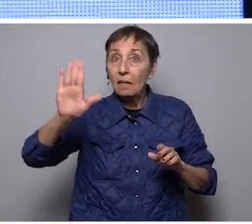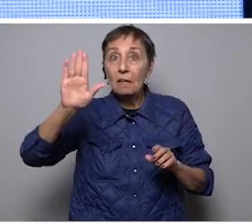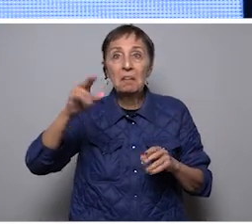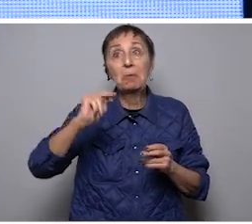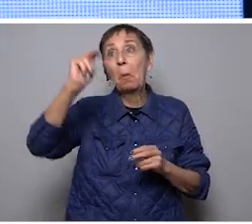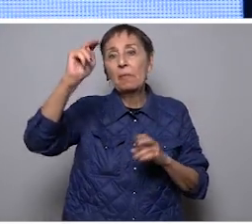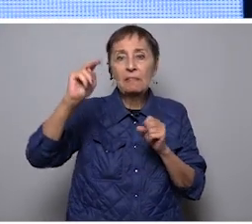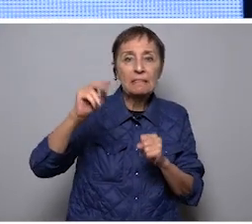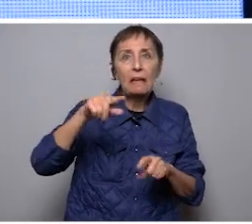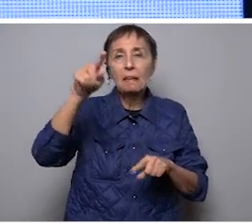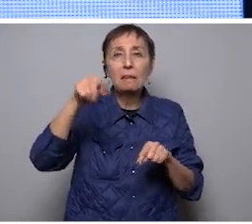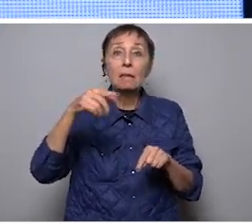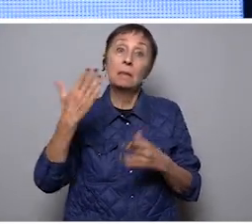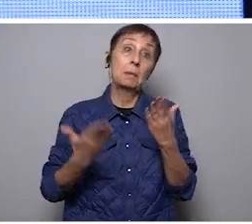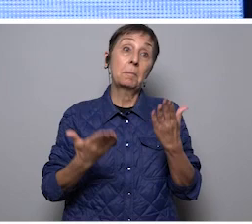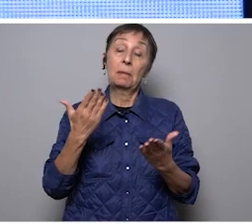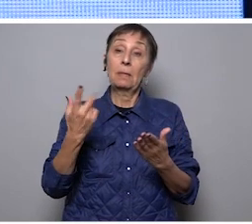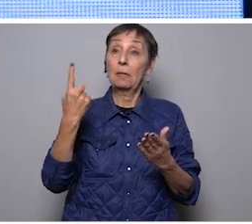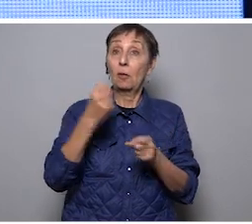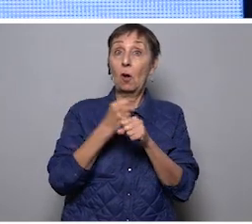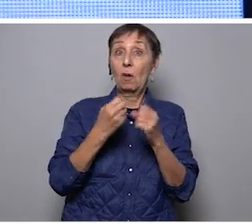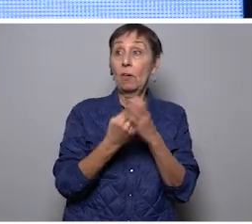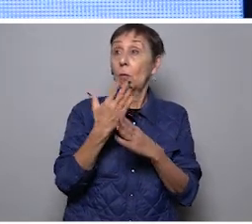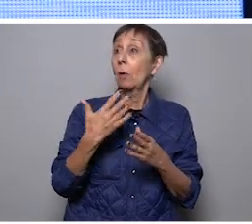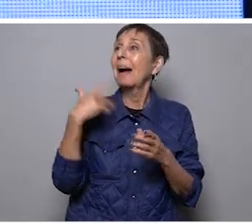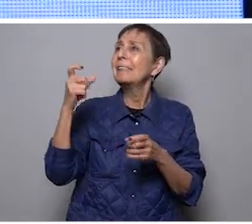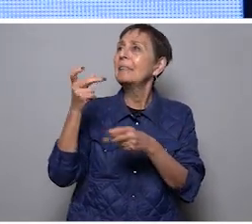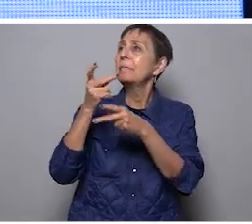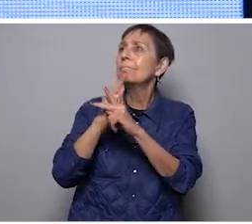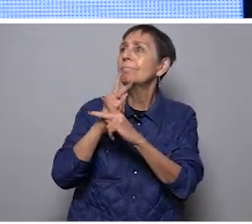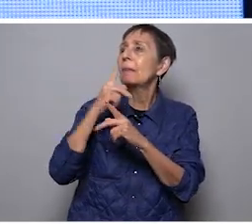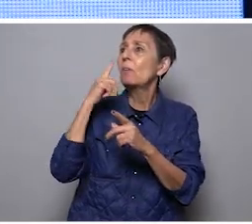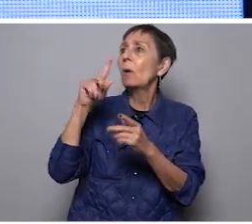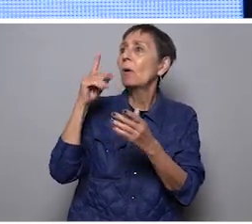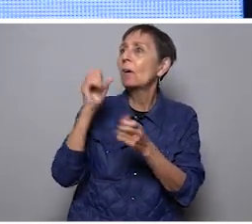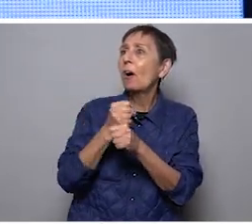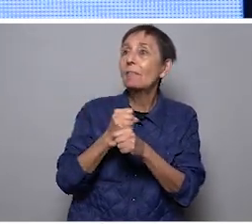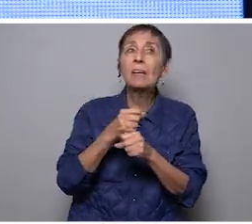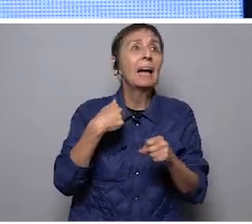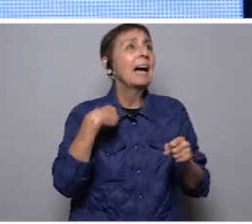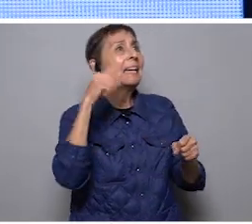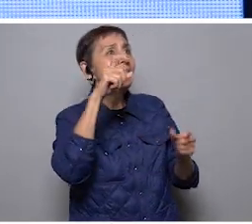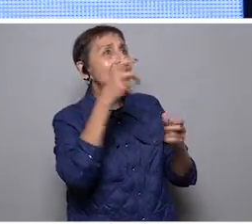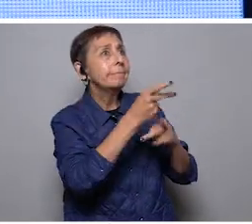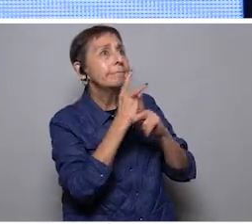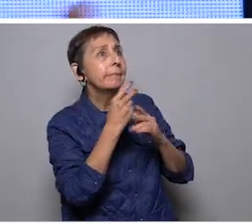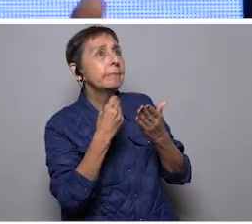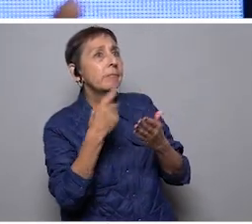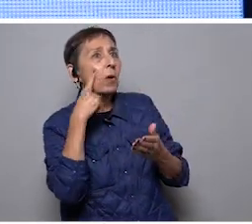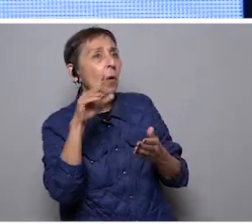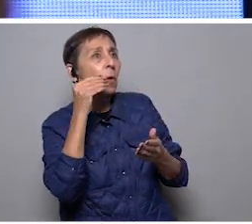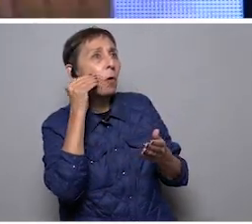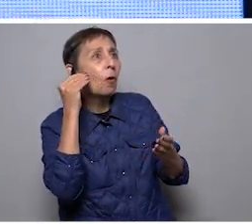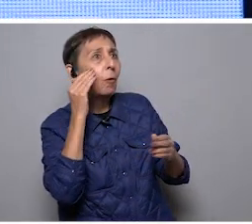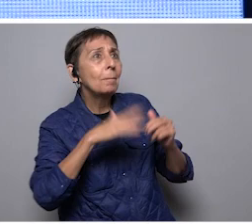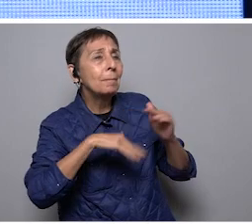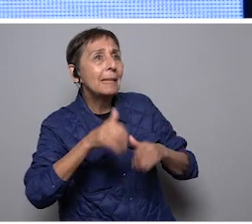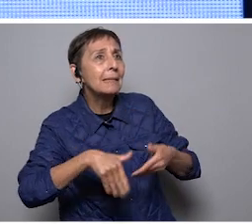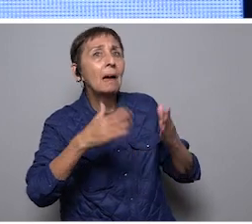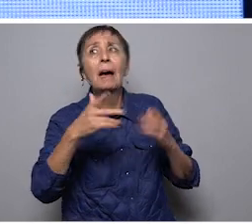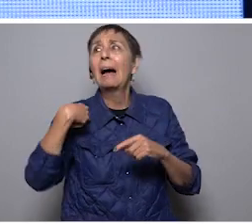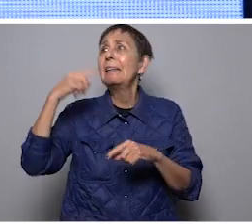crédito de vivienda y otro año quiere eh que su hijo salga de la escuela y va a financiar eso con un préstamo es